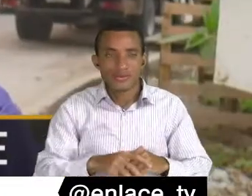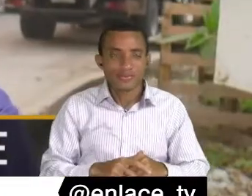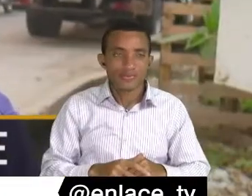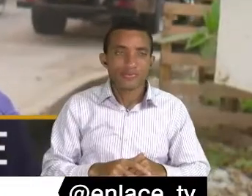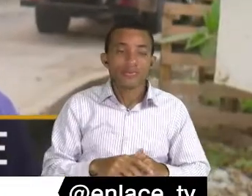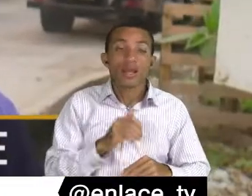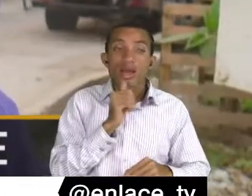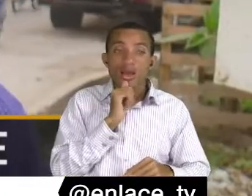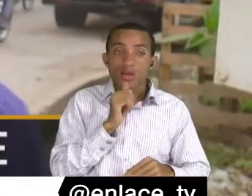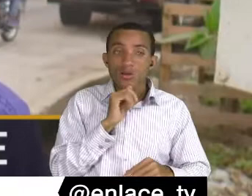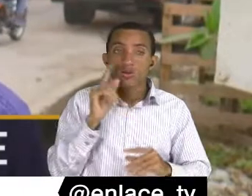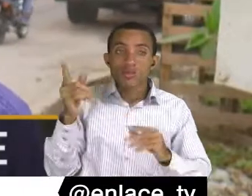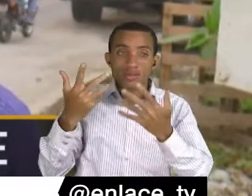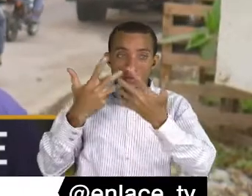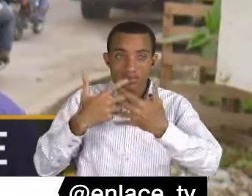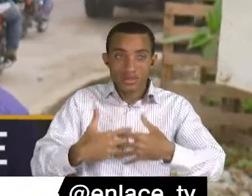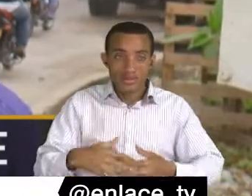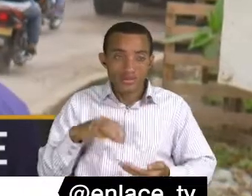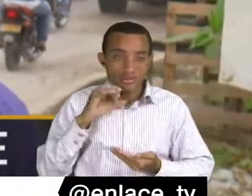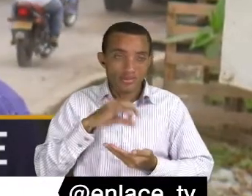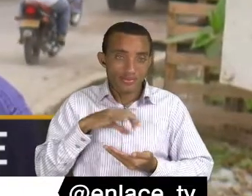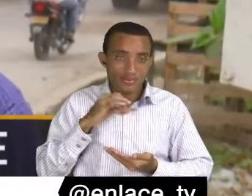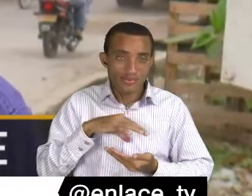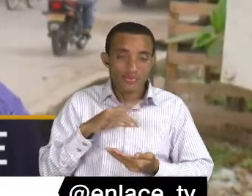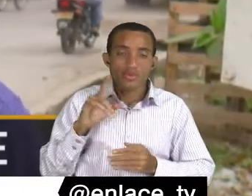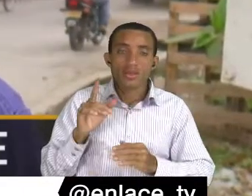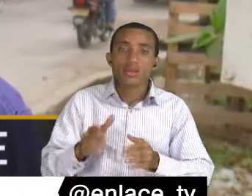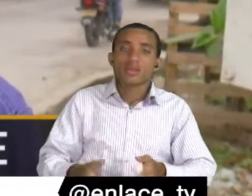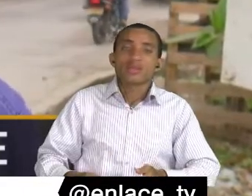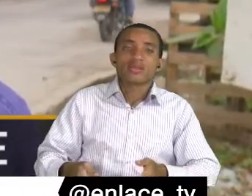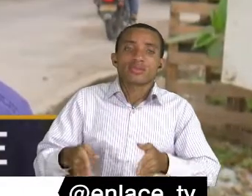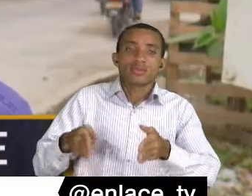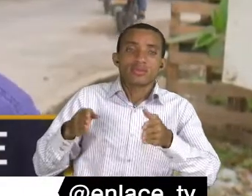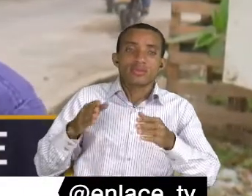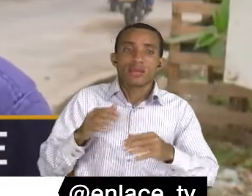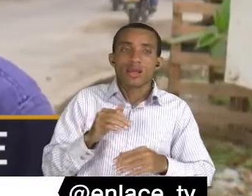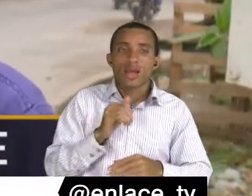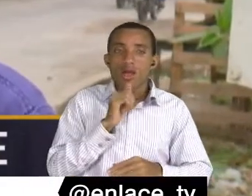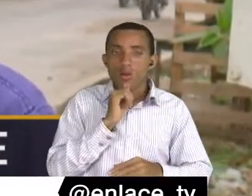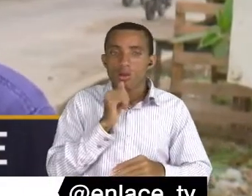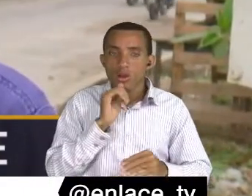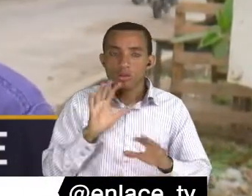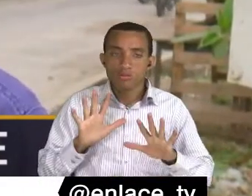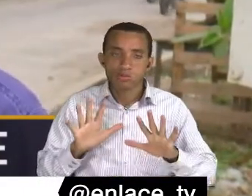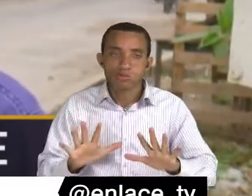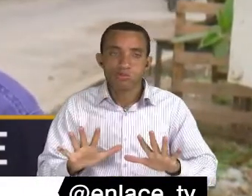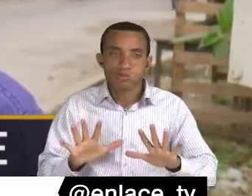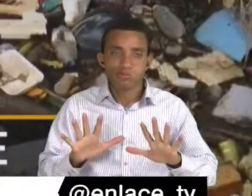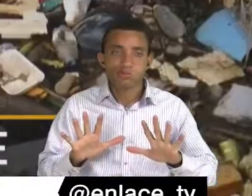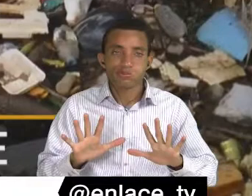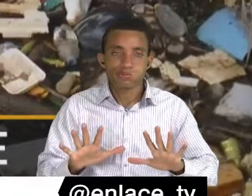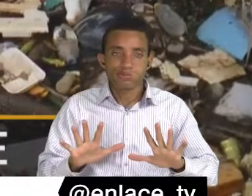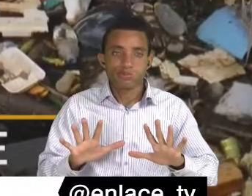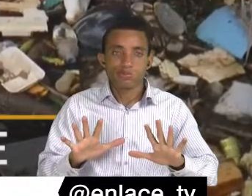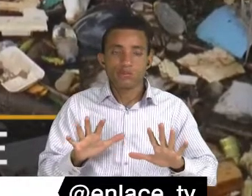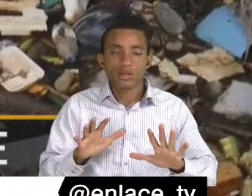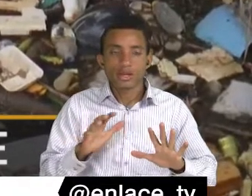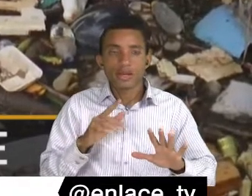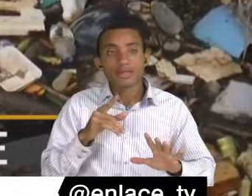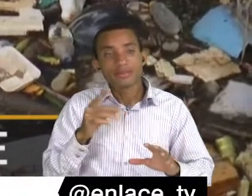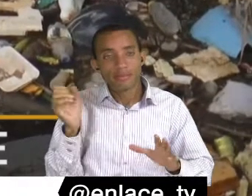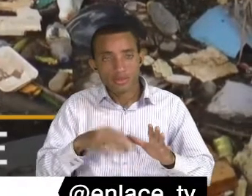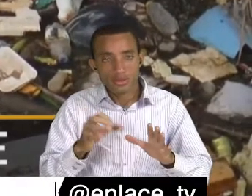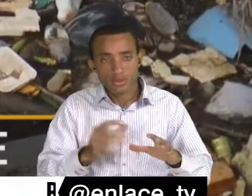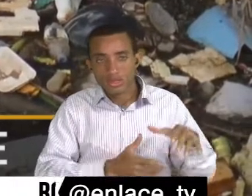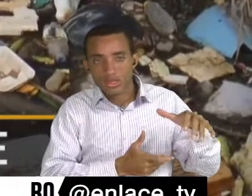Aguas de Barrancabermeja acaba de hacer unas estructuras que eso acaba de represar el agua y detiene mucha basura. Entonces nosotros como presidente y